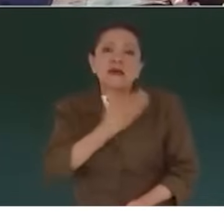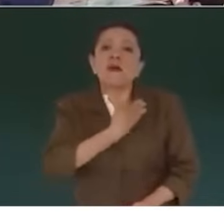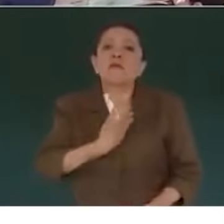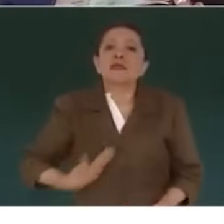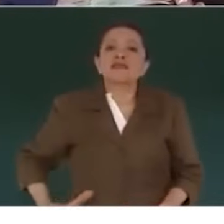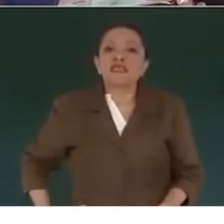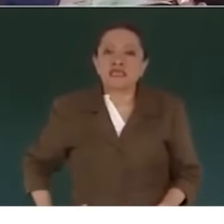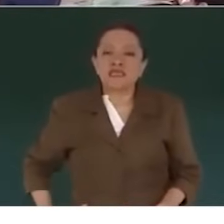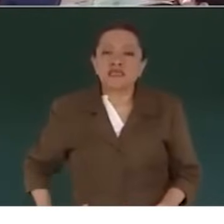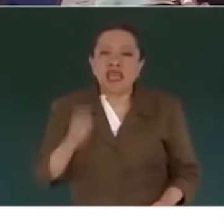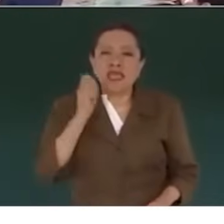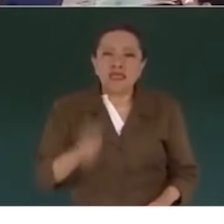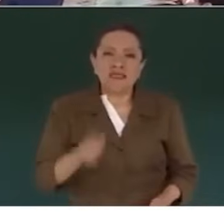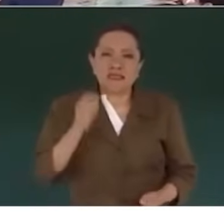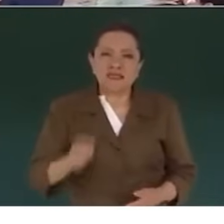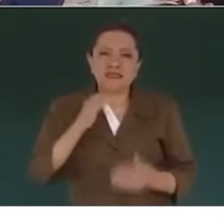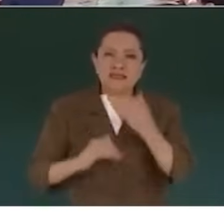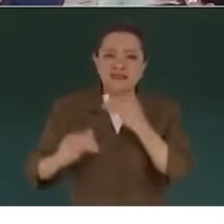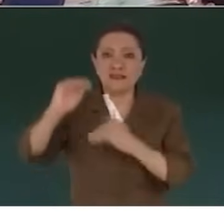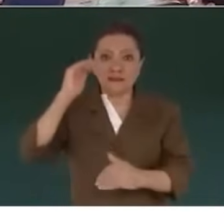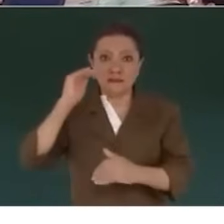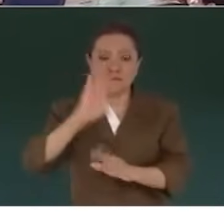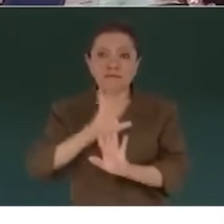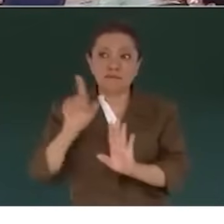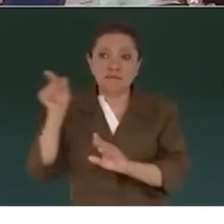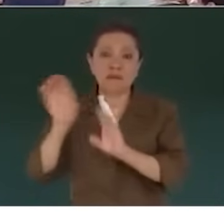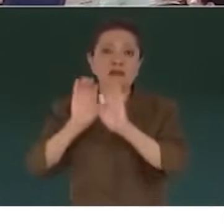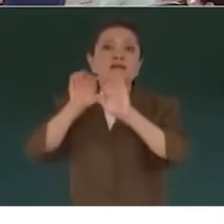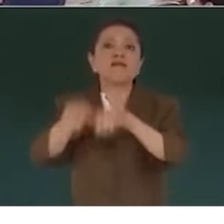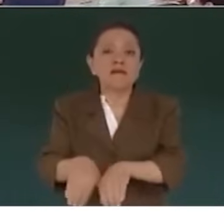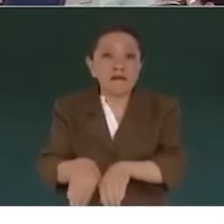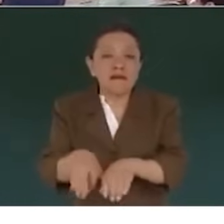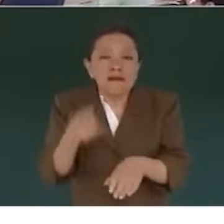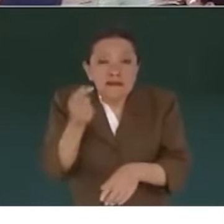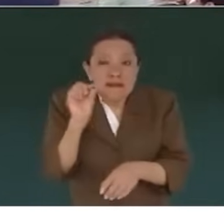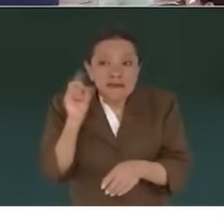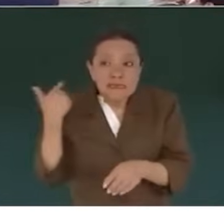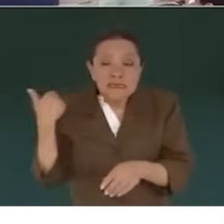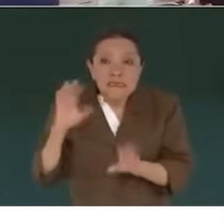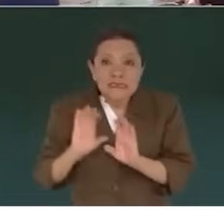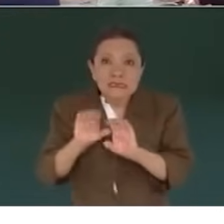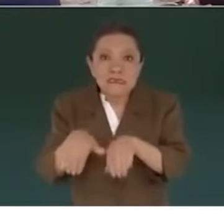presidenta de la Suprema Corte contrató, acaba de